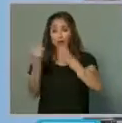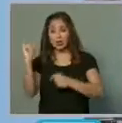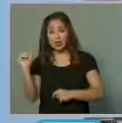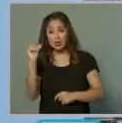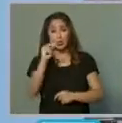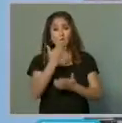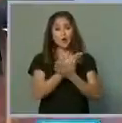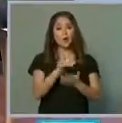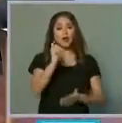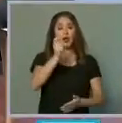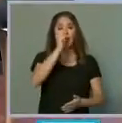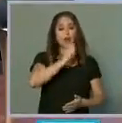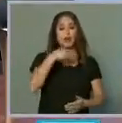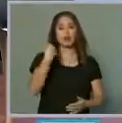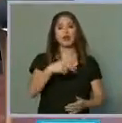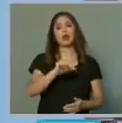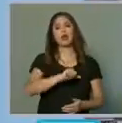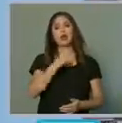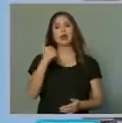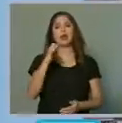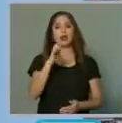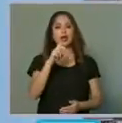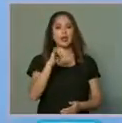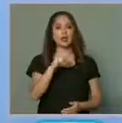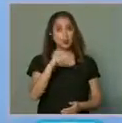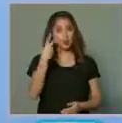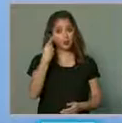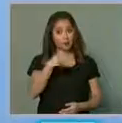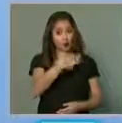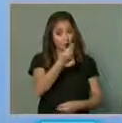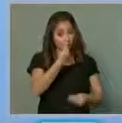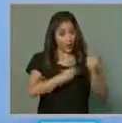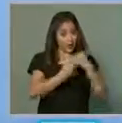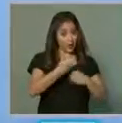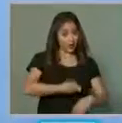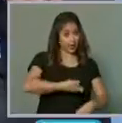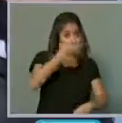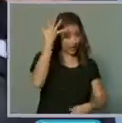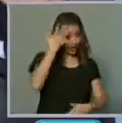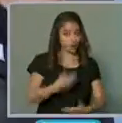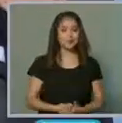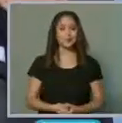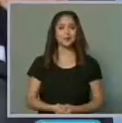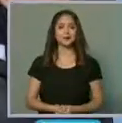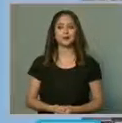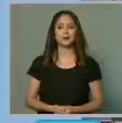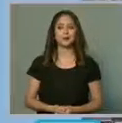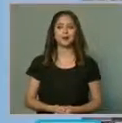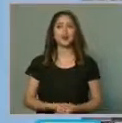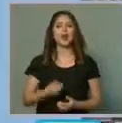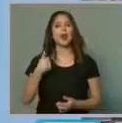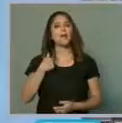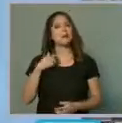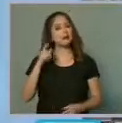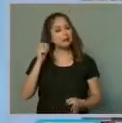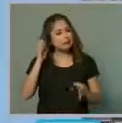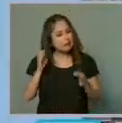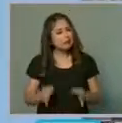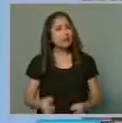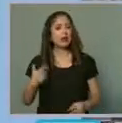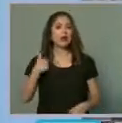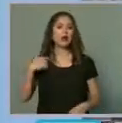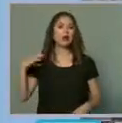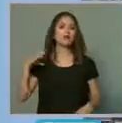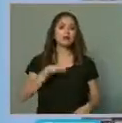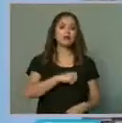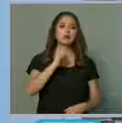El erizo también. Pero ese es caro. Ahora, yo les voy a decir Ay. que a mí lo que más me gusta es el tempura.